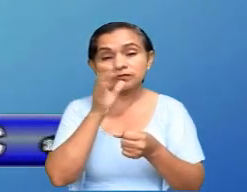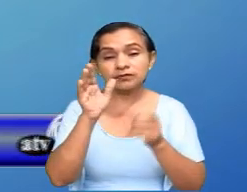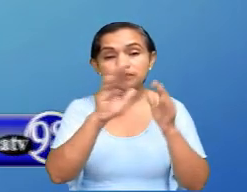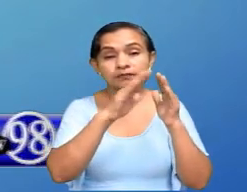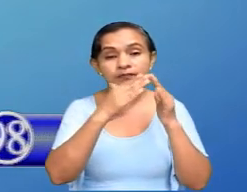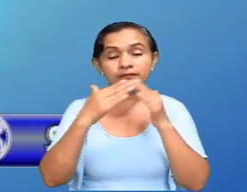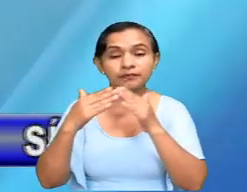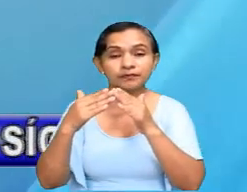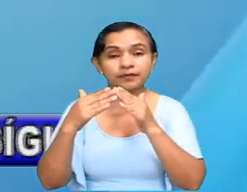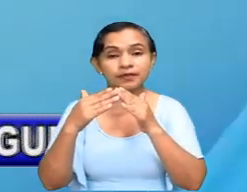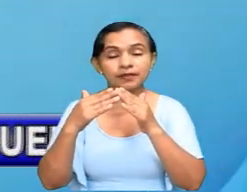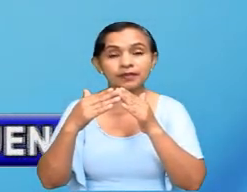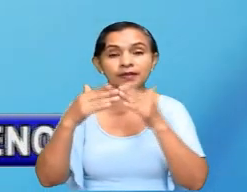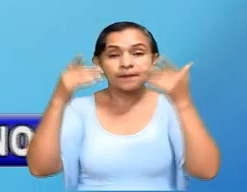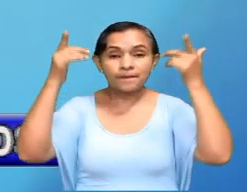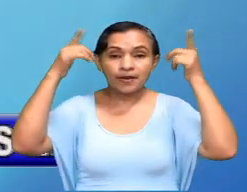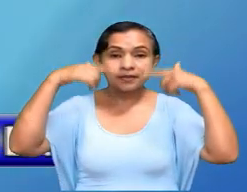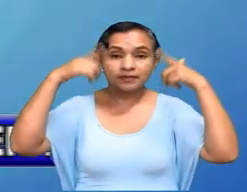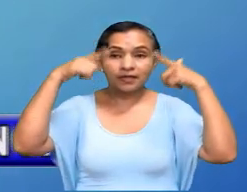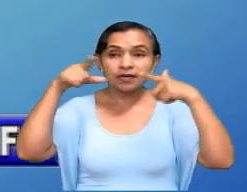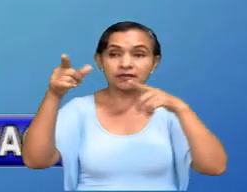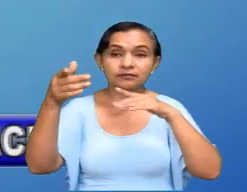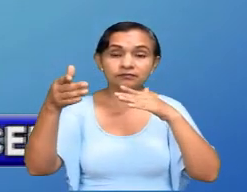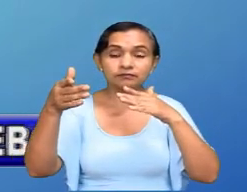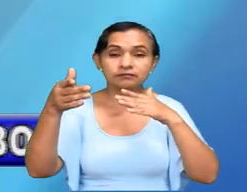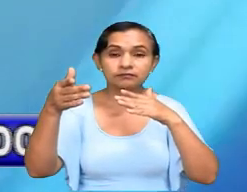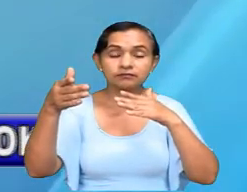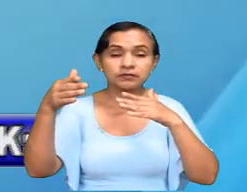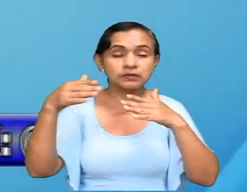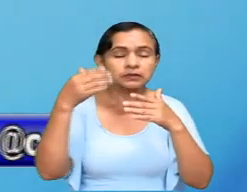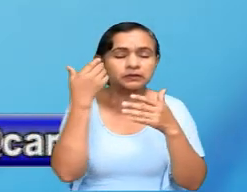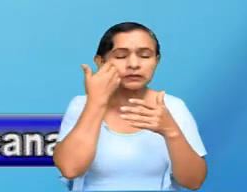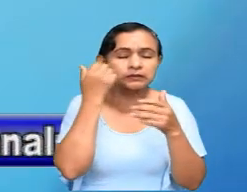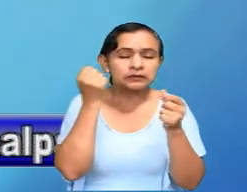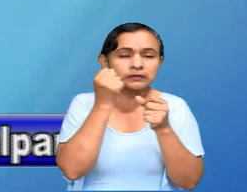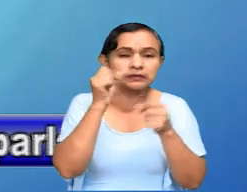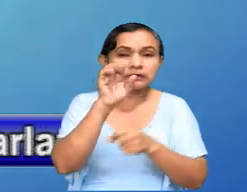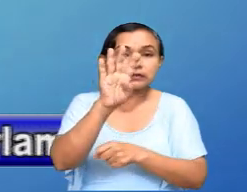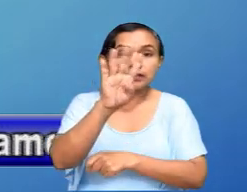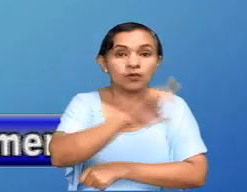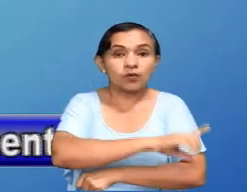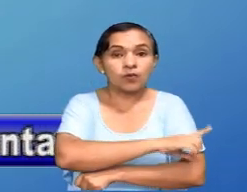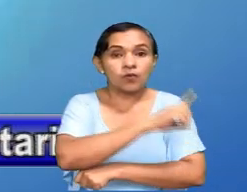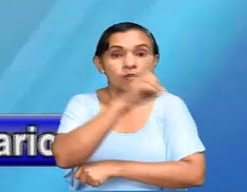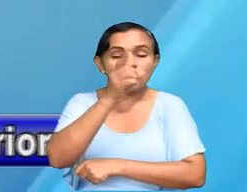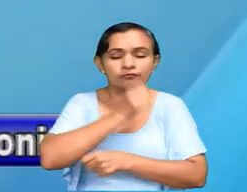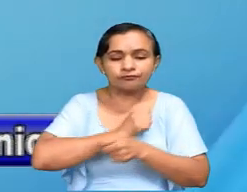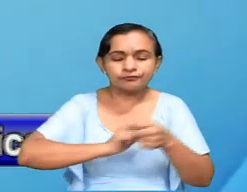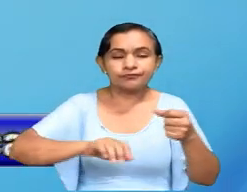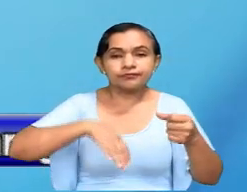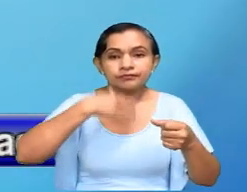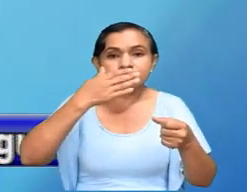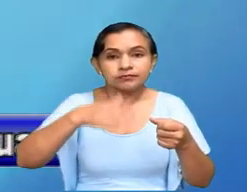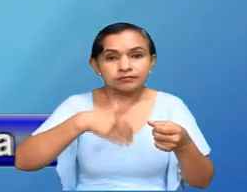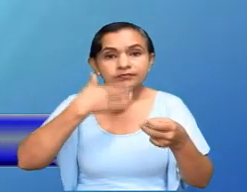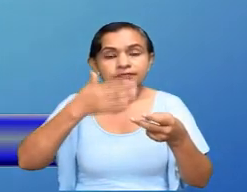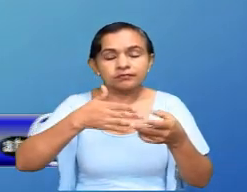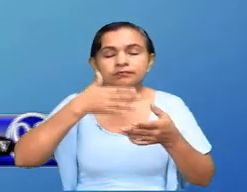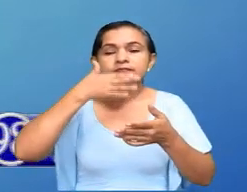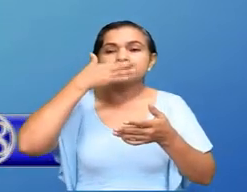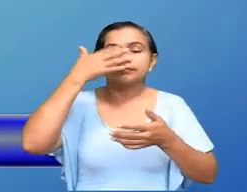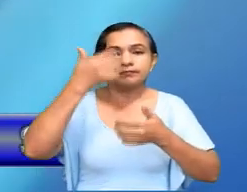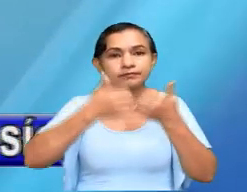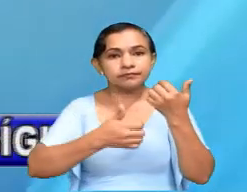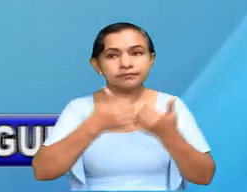barrio Héroes y Mártires de Masaya, llegó con fiebre de 4 días, diarrea, vómitos y dificultad